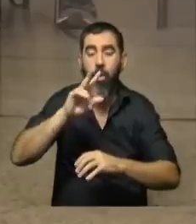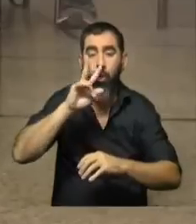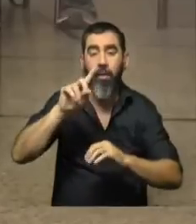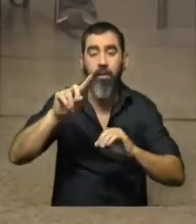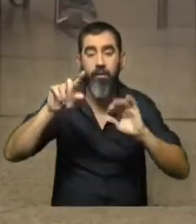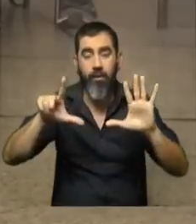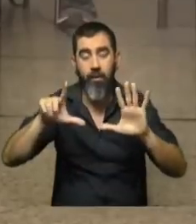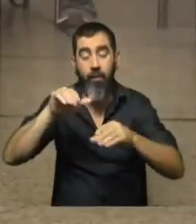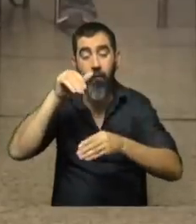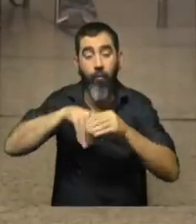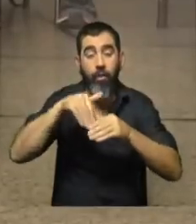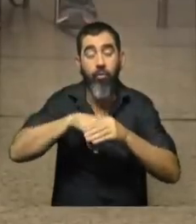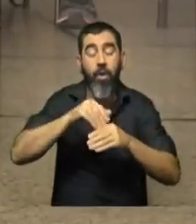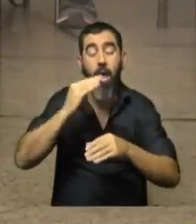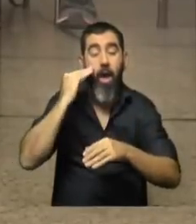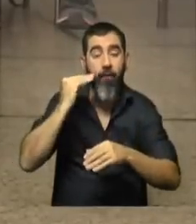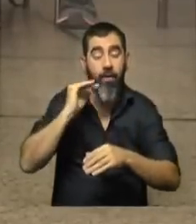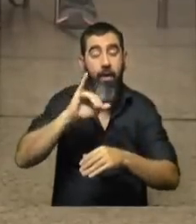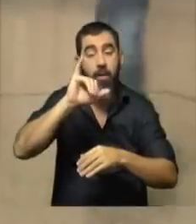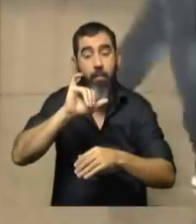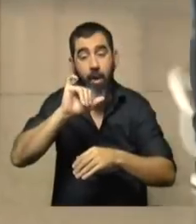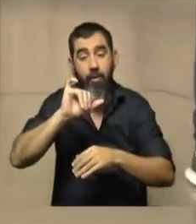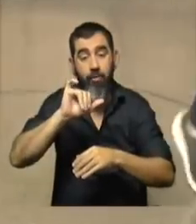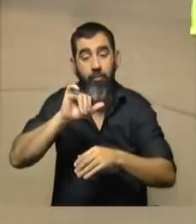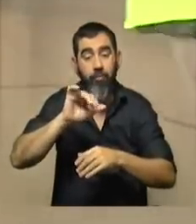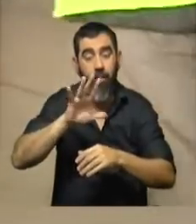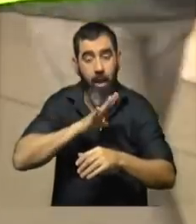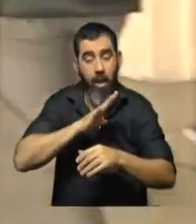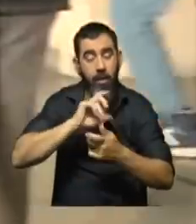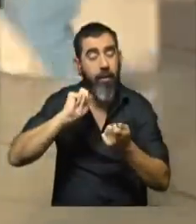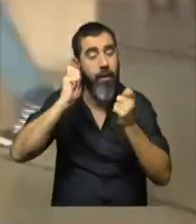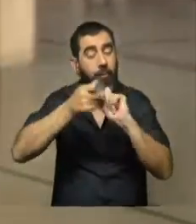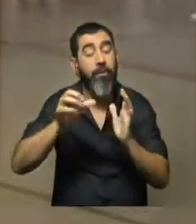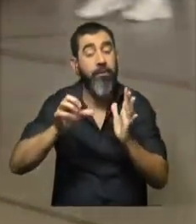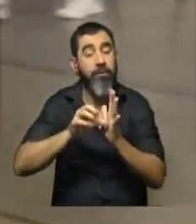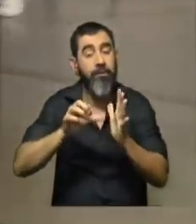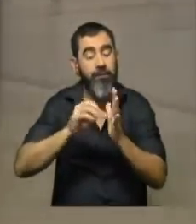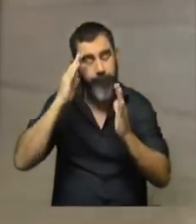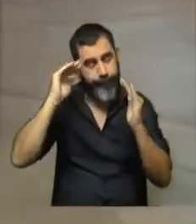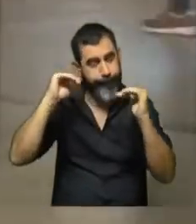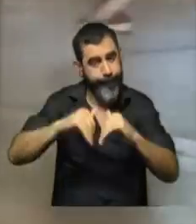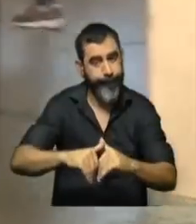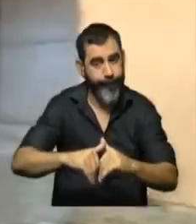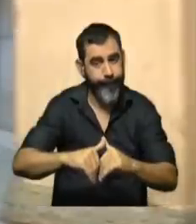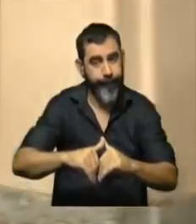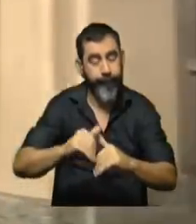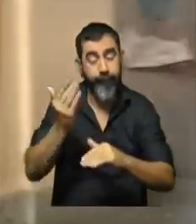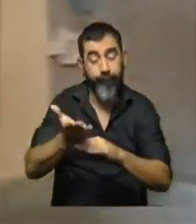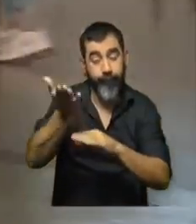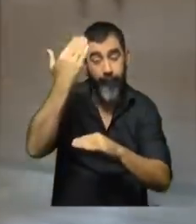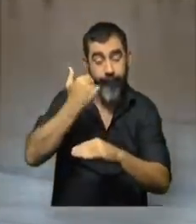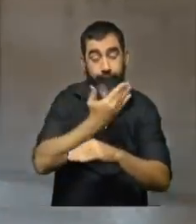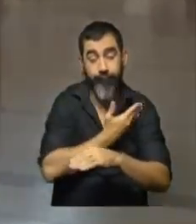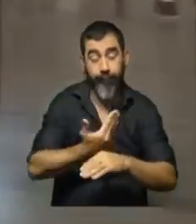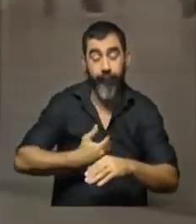2017. En las elecciones de abril y mayo de 2021 fue visto como la renovación de un sistema que se derrumbaba. En el anterior periodo de